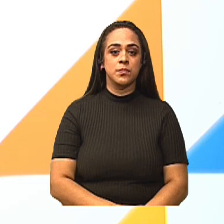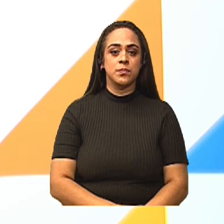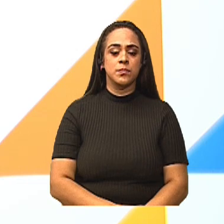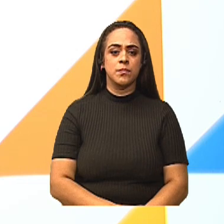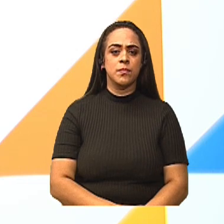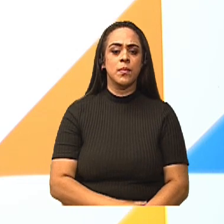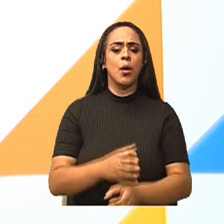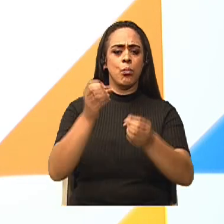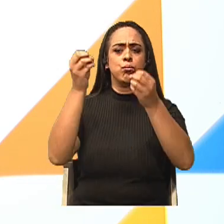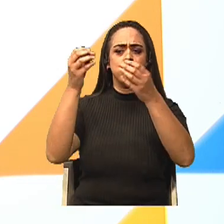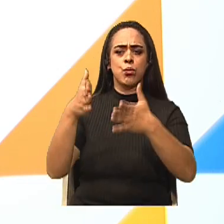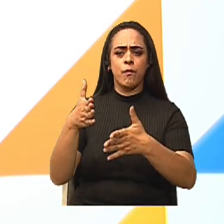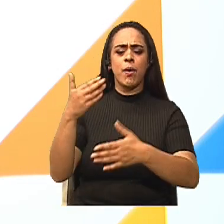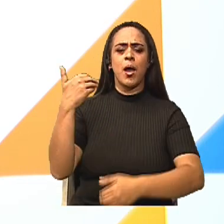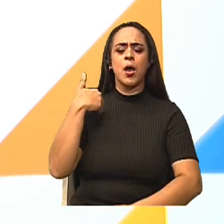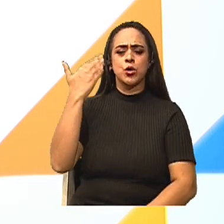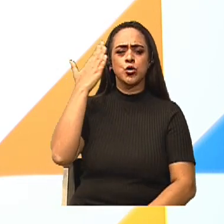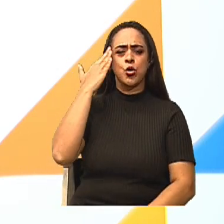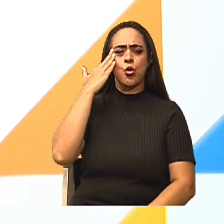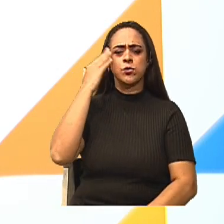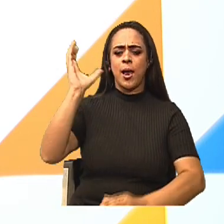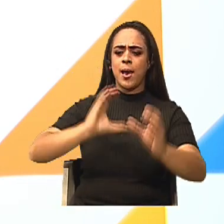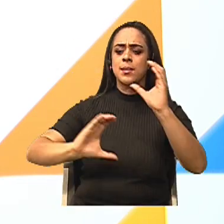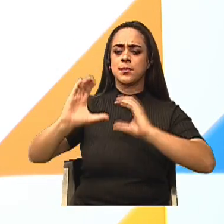Profe, yo sé que es una de las ciencias básicas.